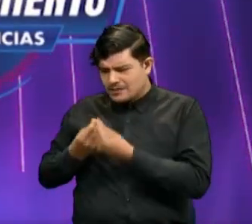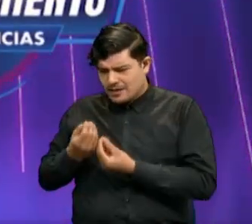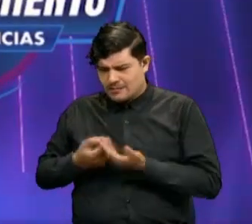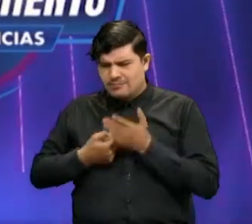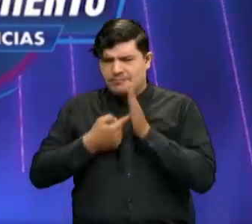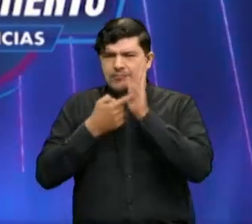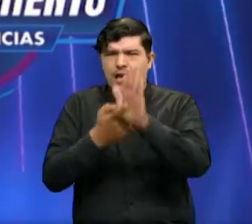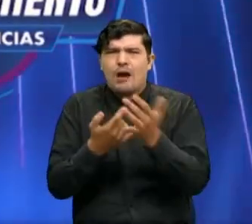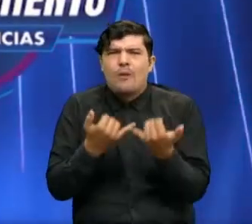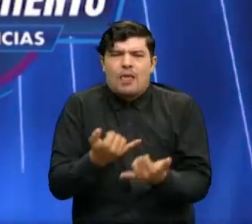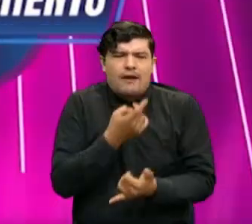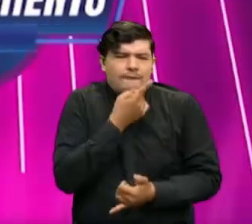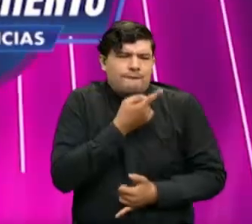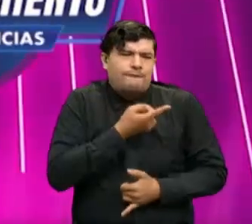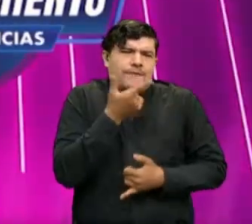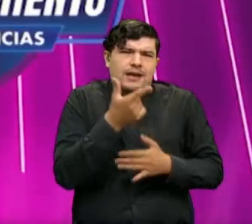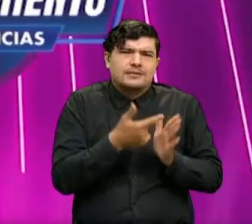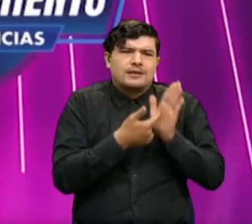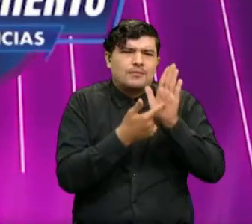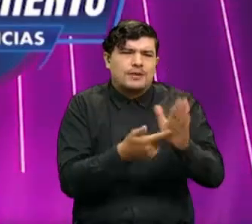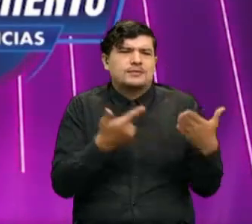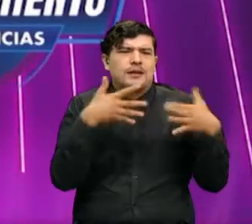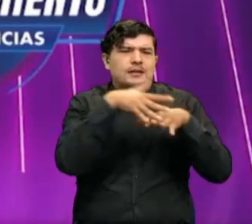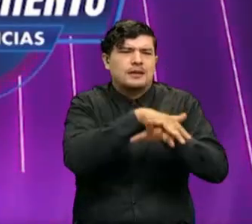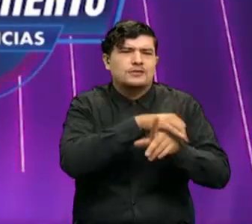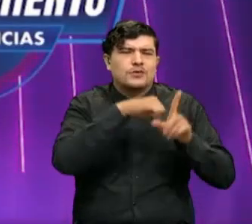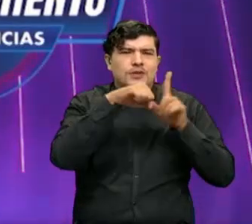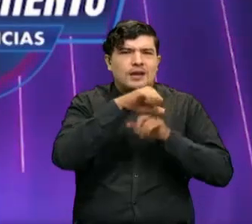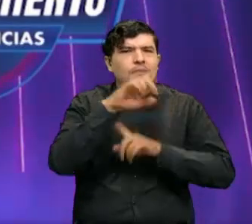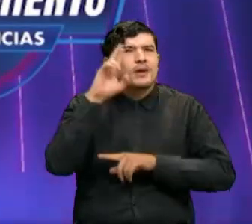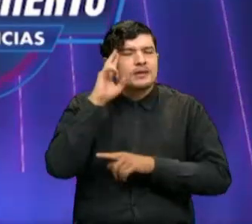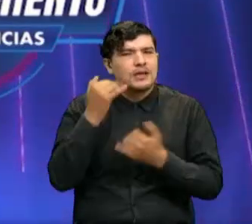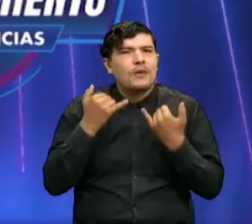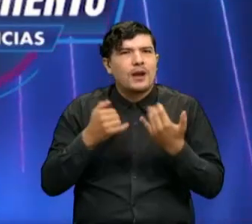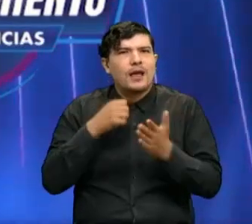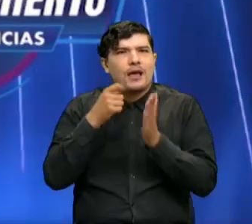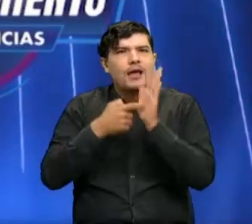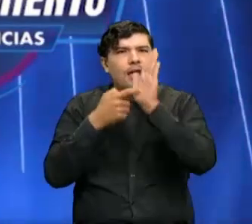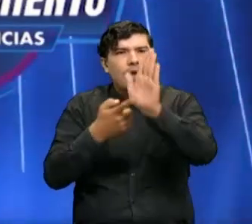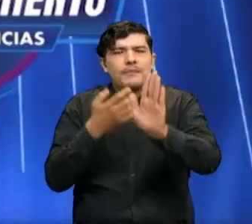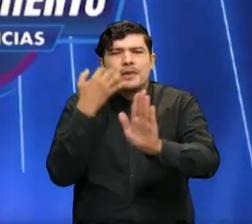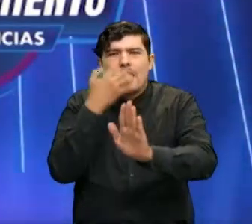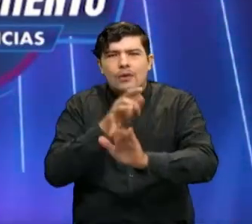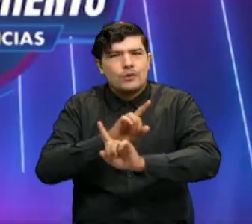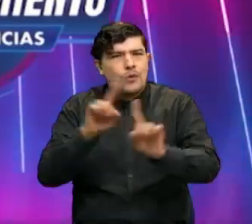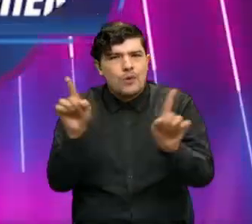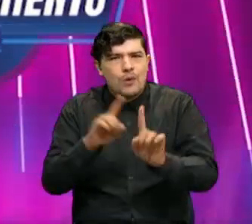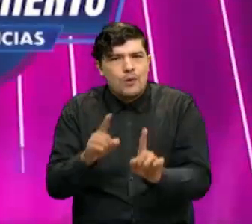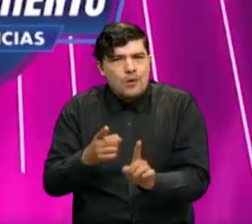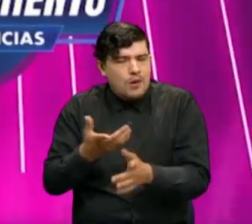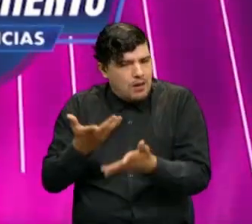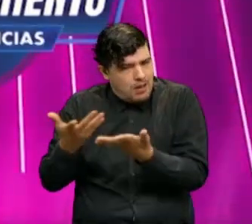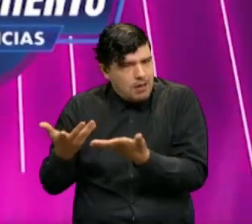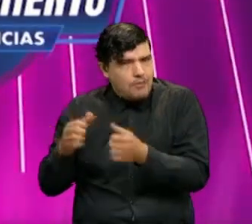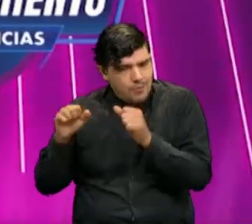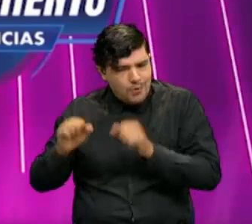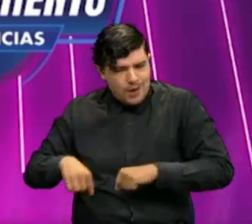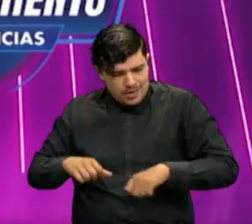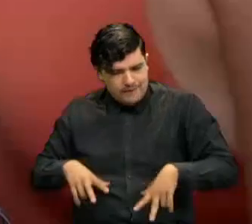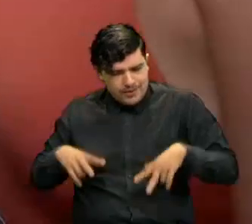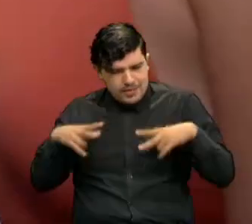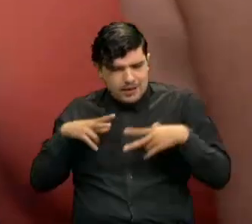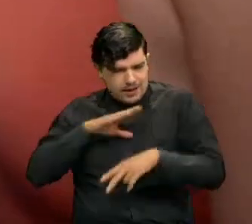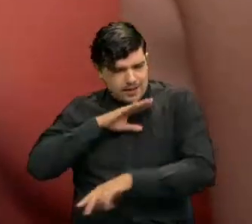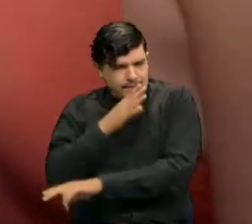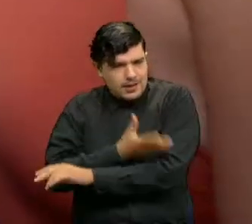pronto mostrarlo por redes sociales, entonces pues hay que no tener miedo y arriesgarse a mostrar el talento que